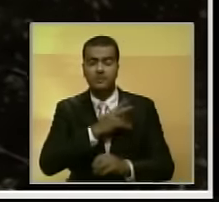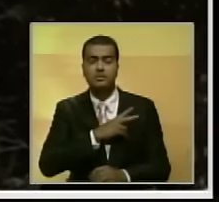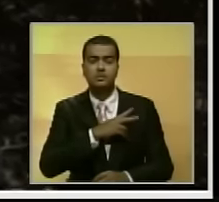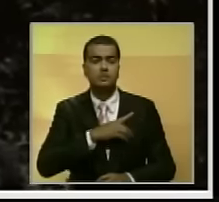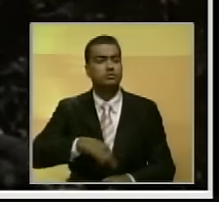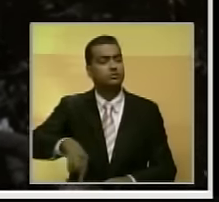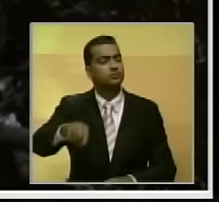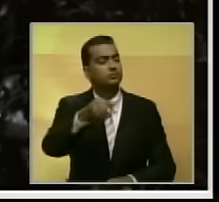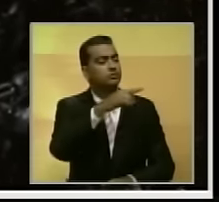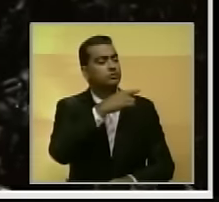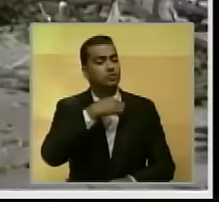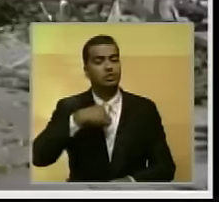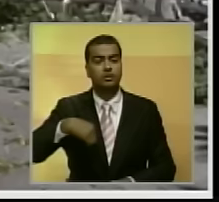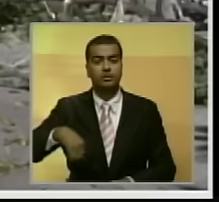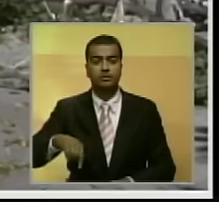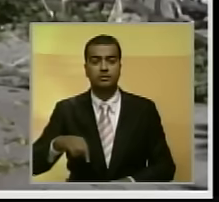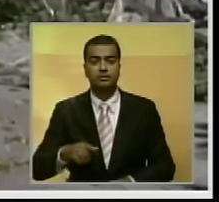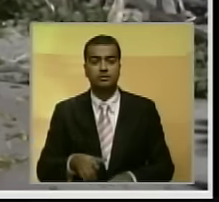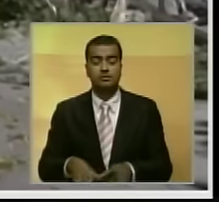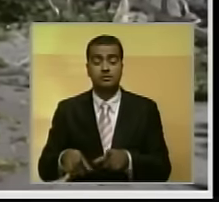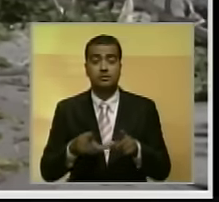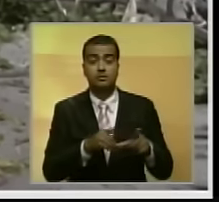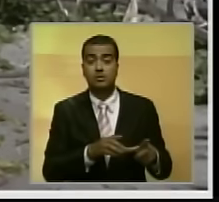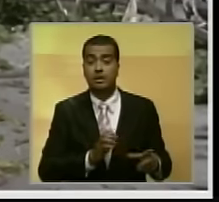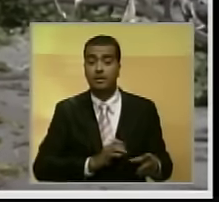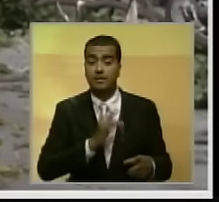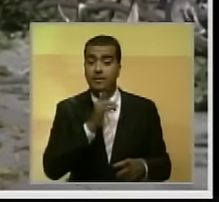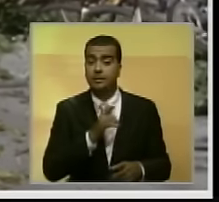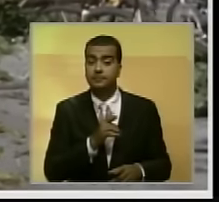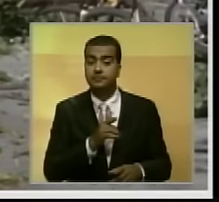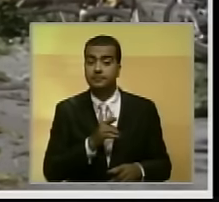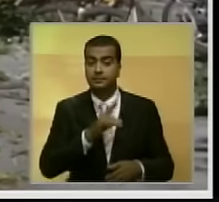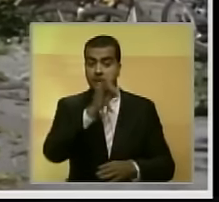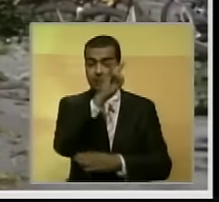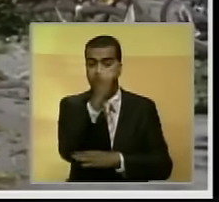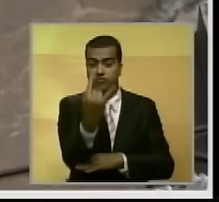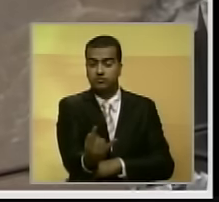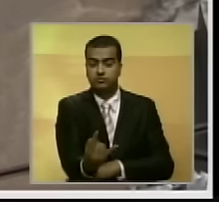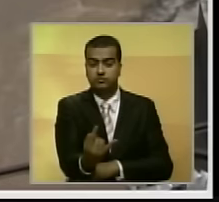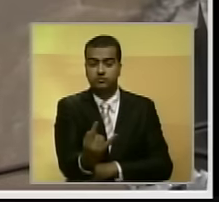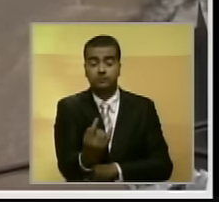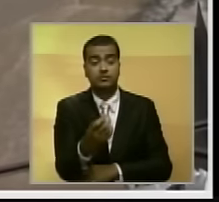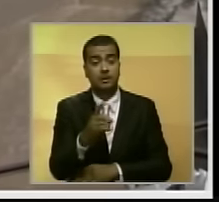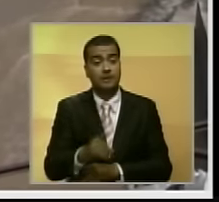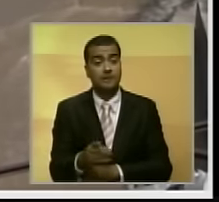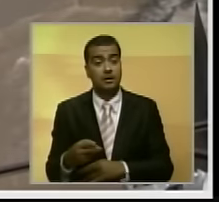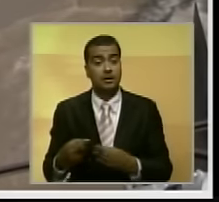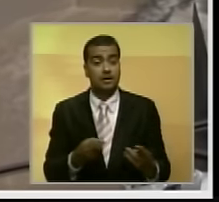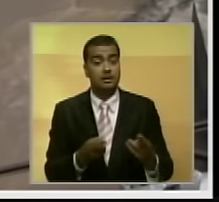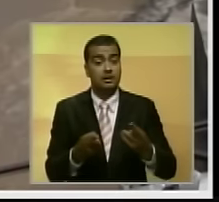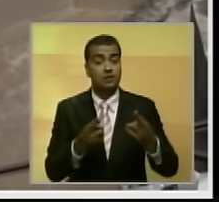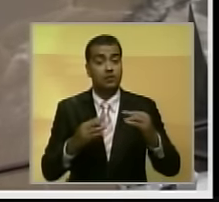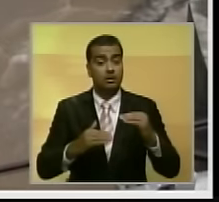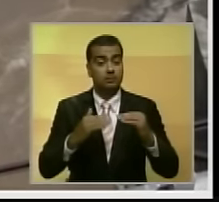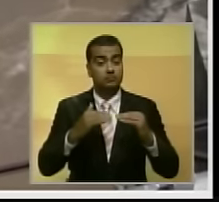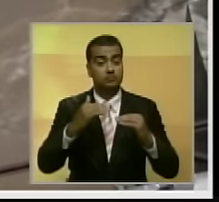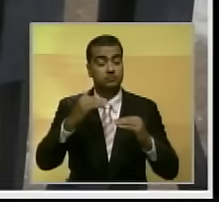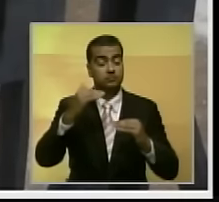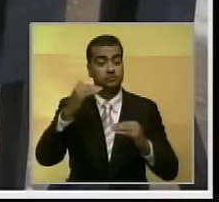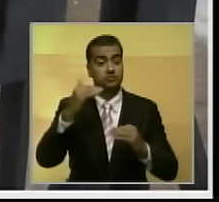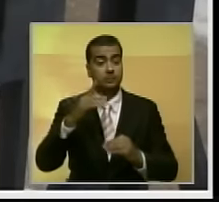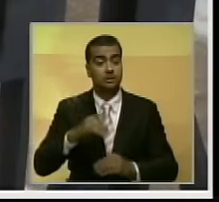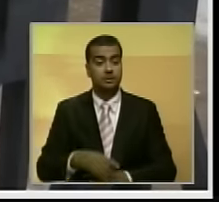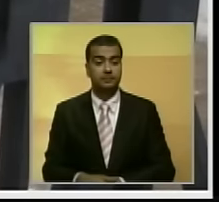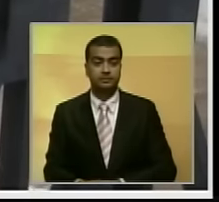un recorrido por las zonas afectadas, árboles caídos y también el río Guaire con